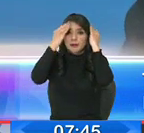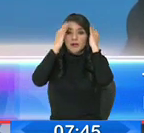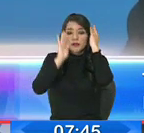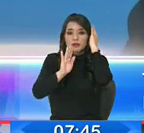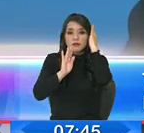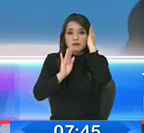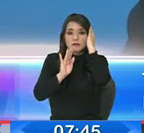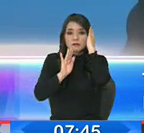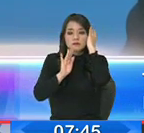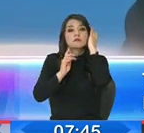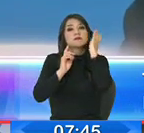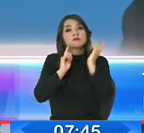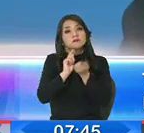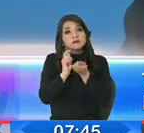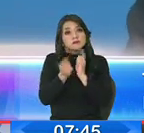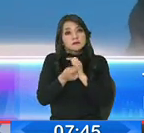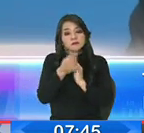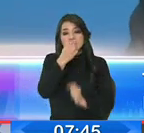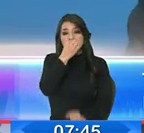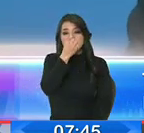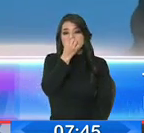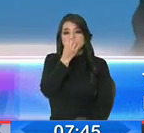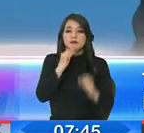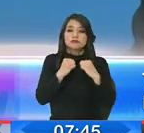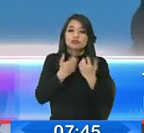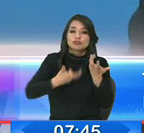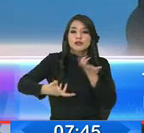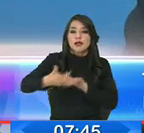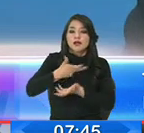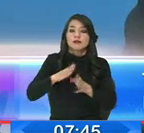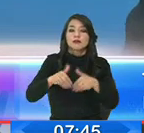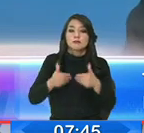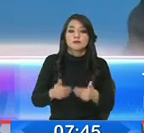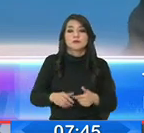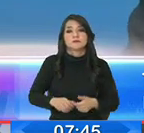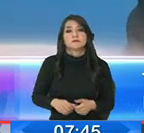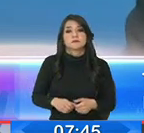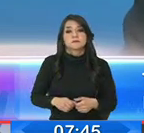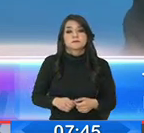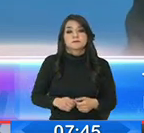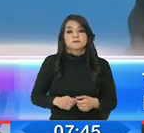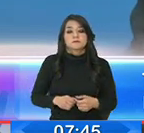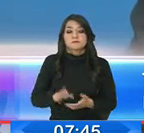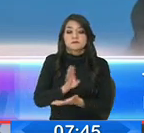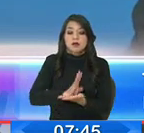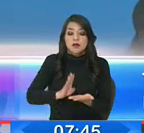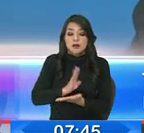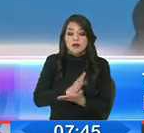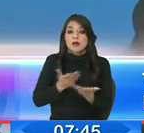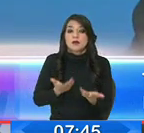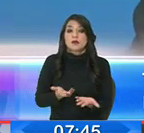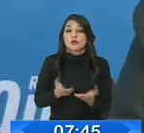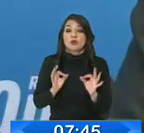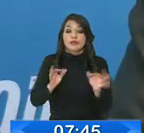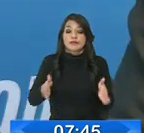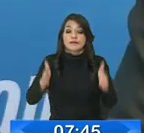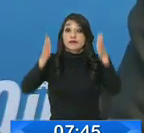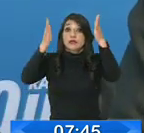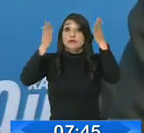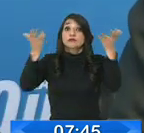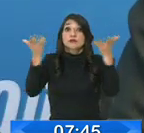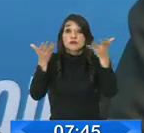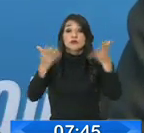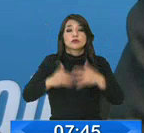a corregirnos, ser más sociables en el entorno, en el barrio en el que vivimos, en el edificio donde